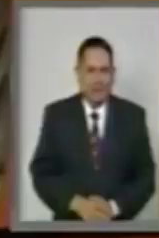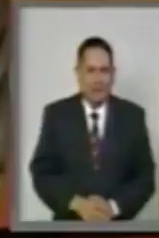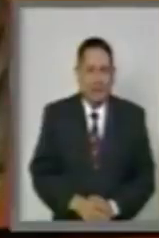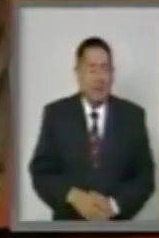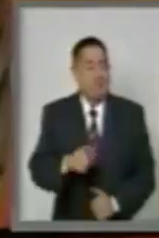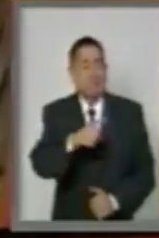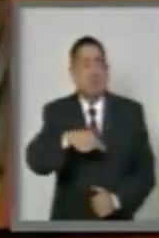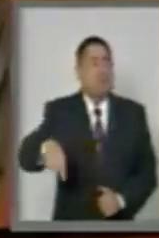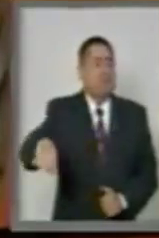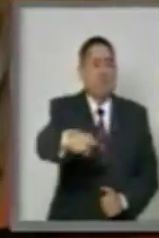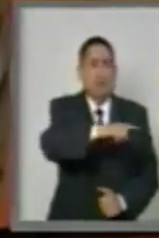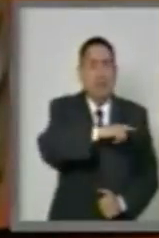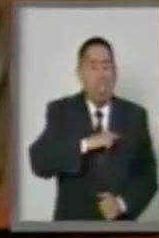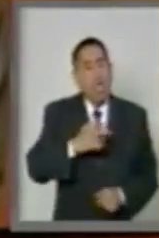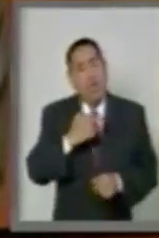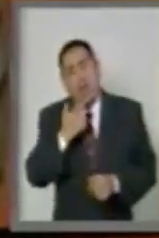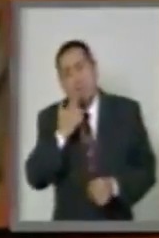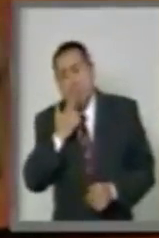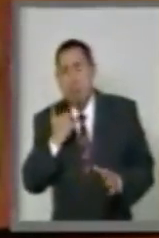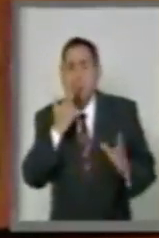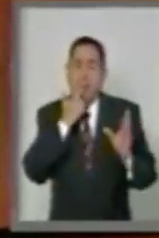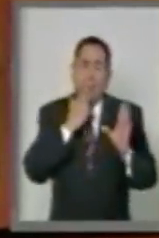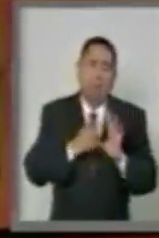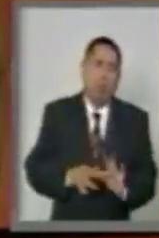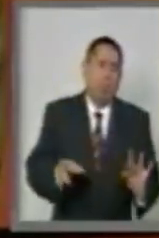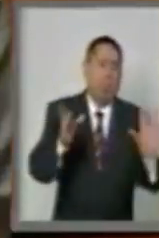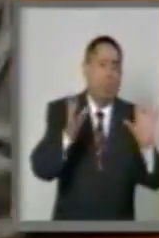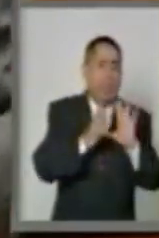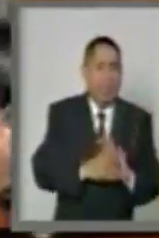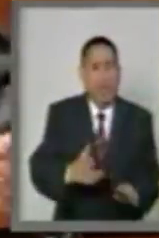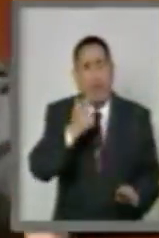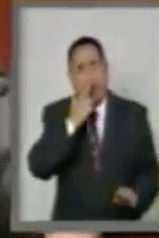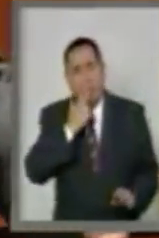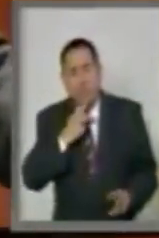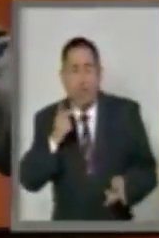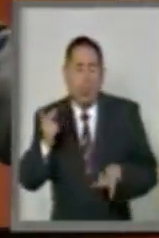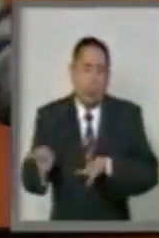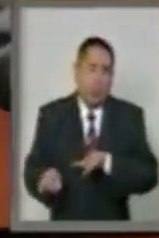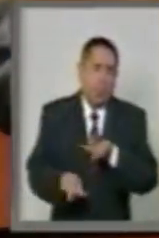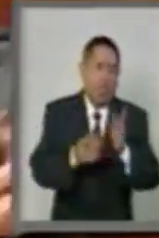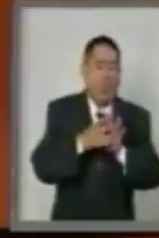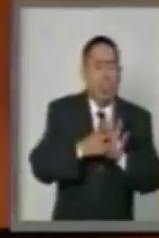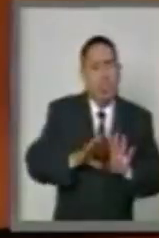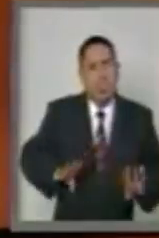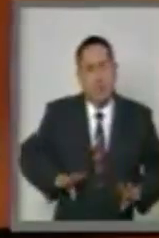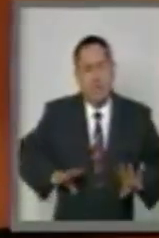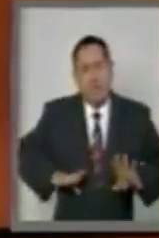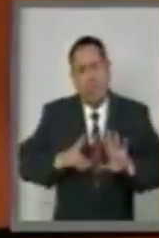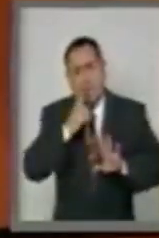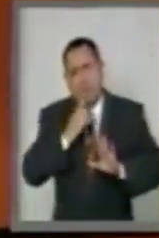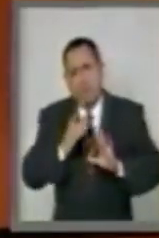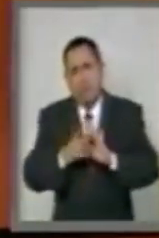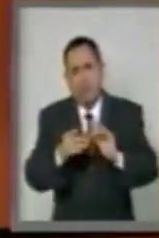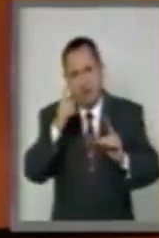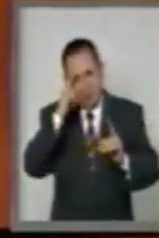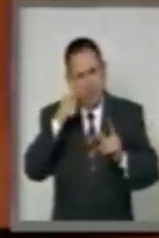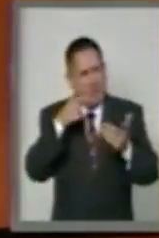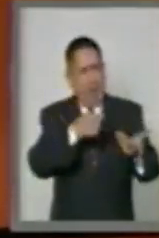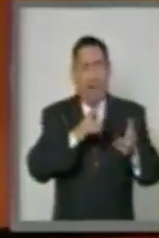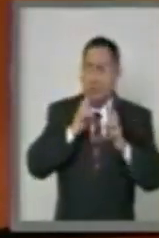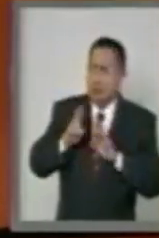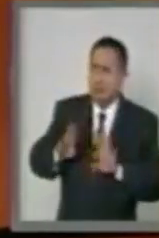Al fin todo ha sido miel y más miel, y preguntas a modo para las contestaciones, a